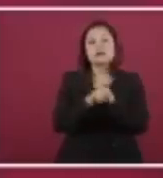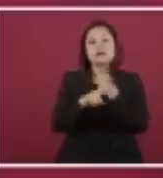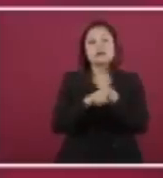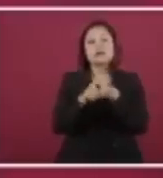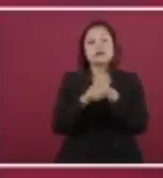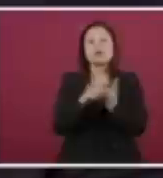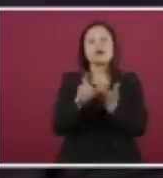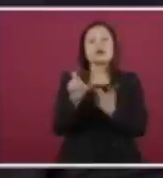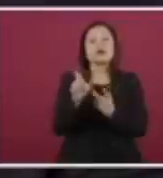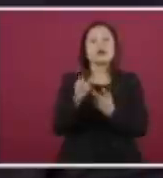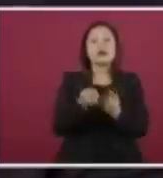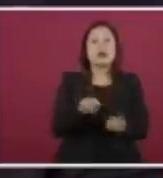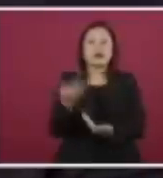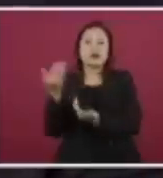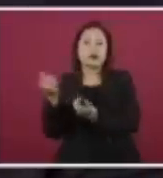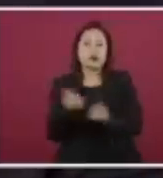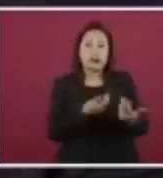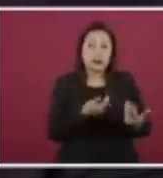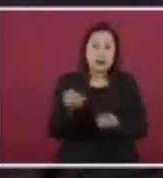de especies